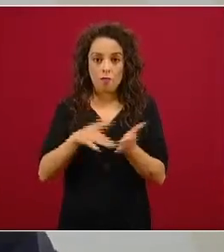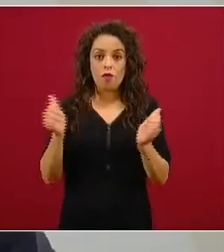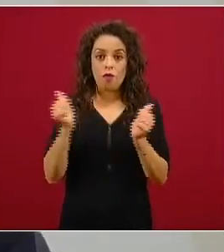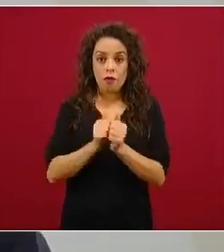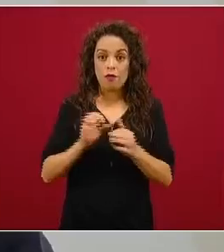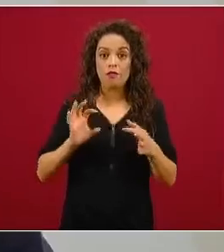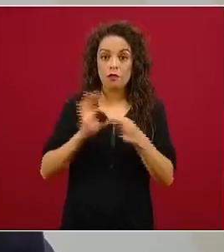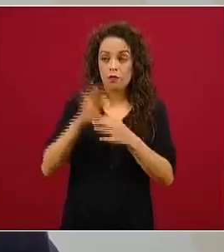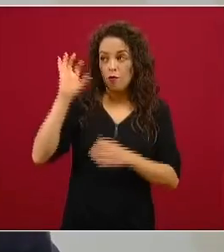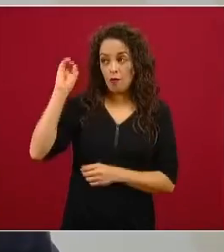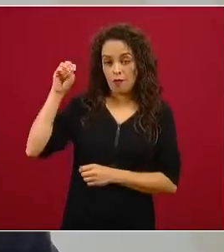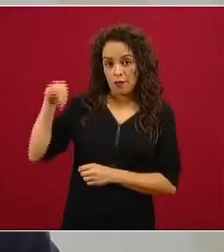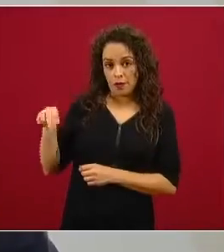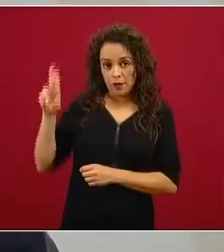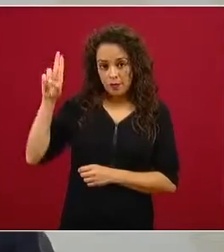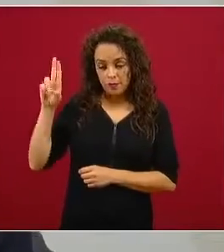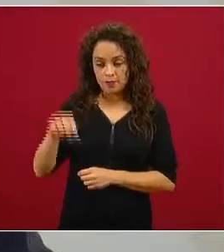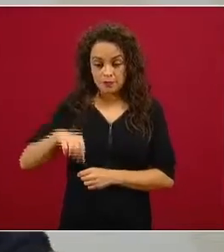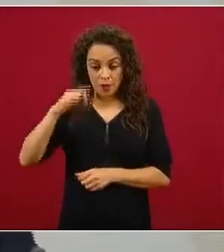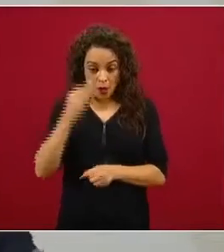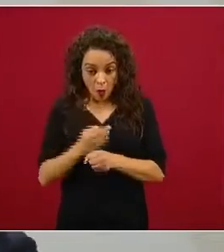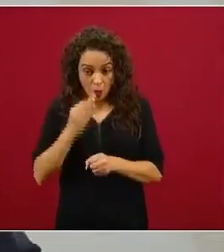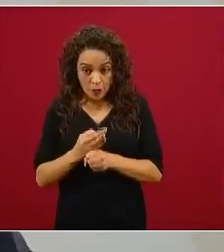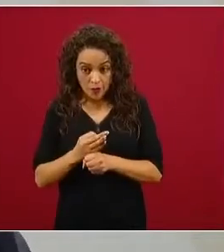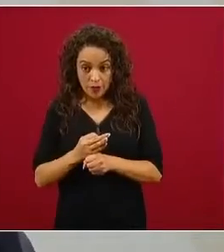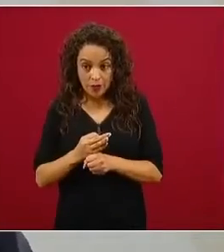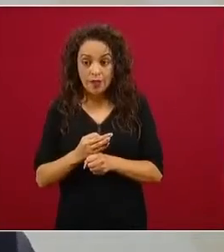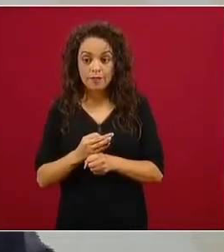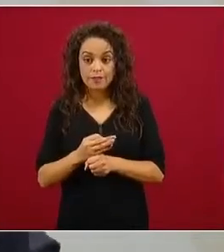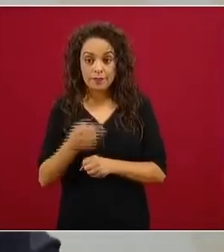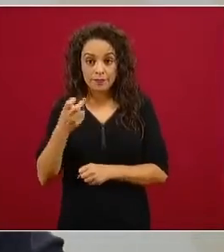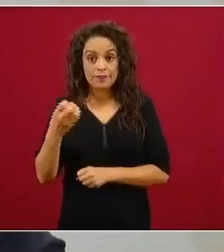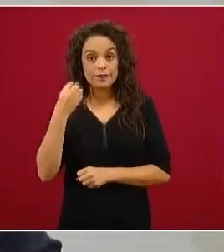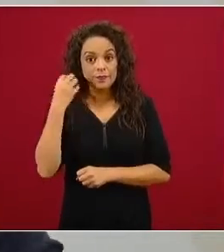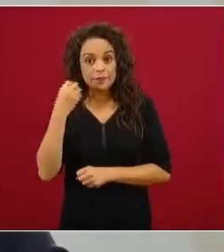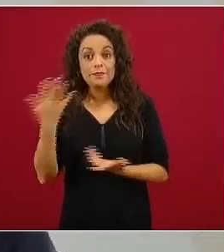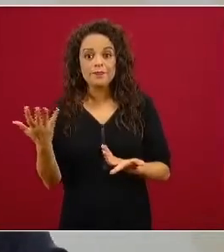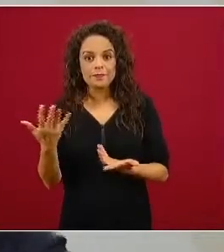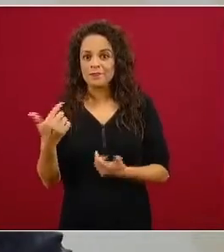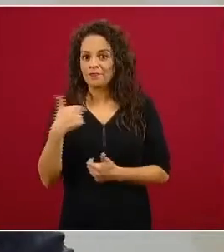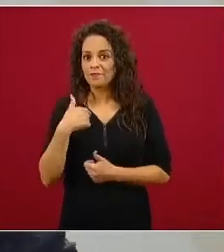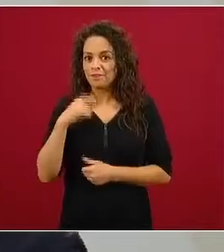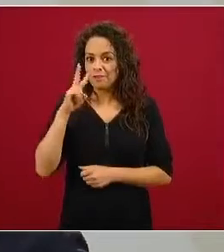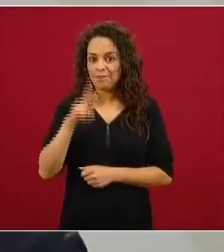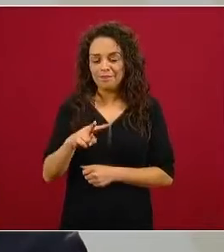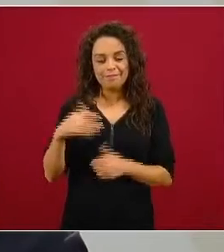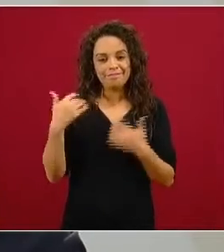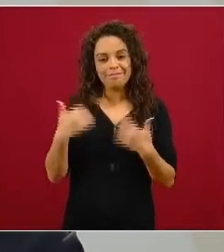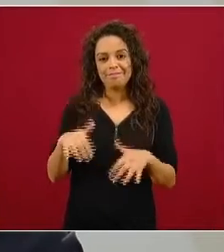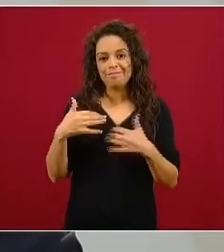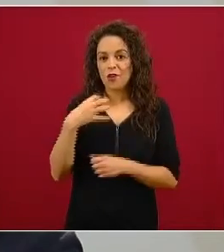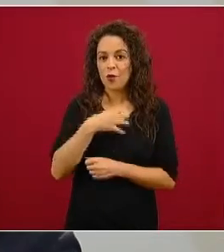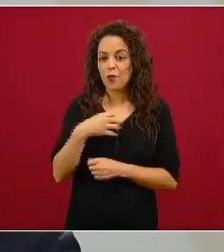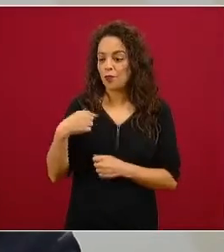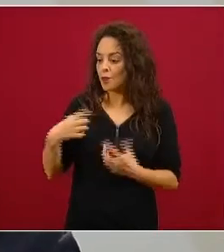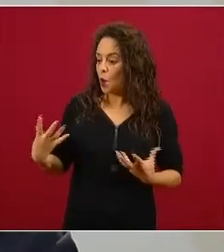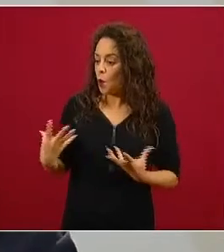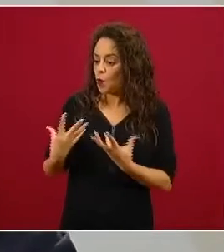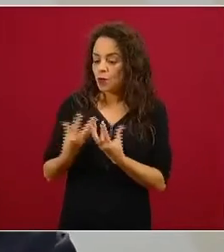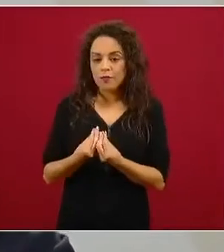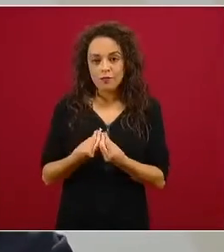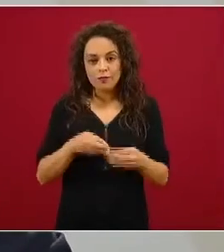en el metro, aquí en Ciudad de México, y algunas universidades, el TEC de Monterrey, la Universidad de Guadalajara, el